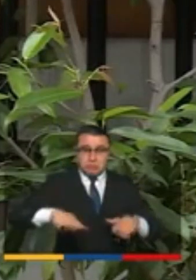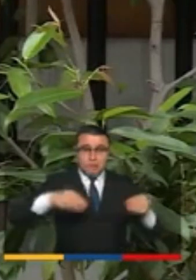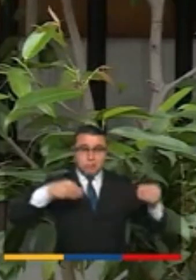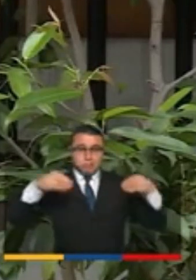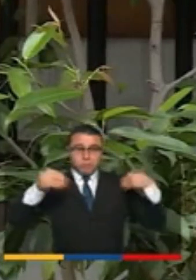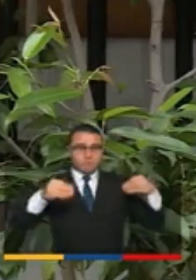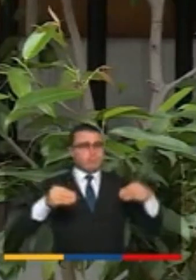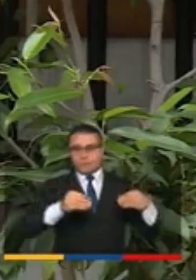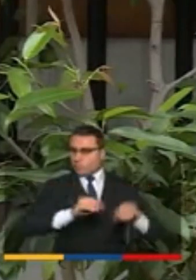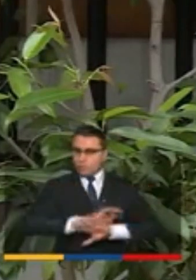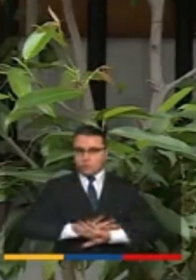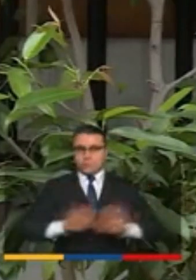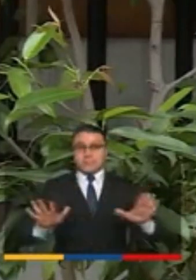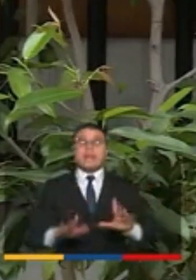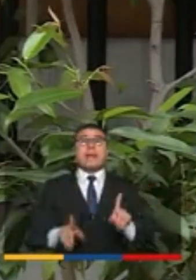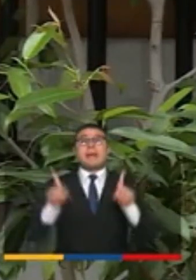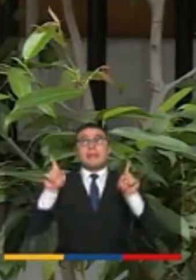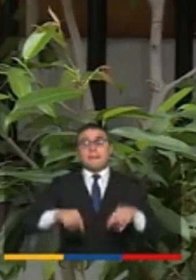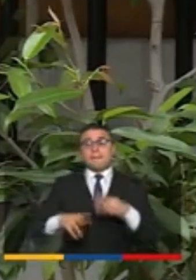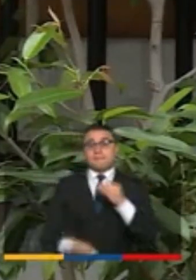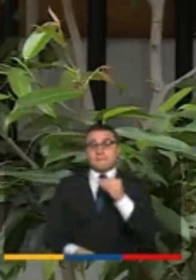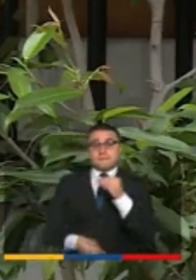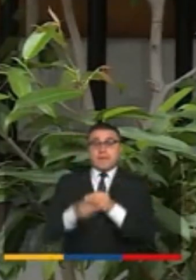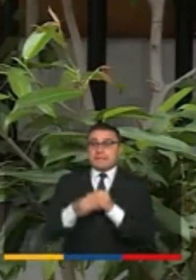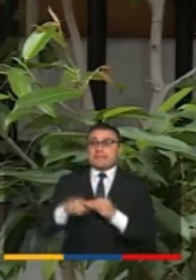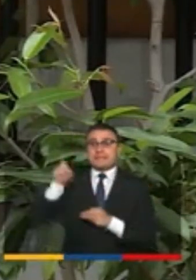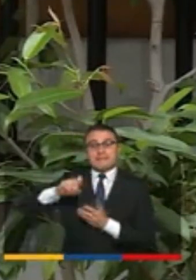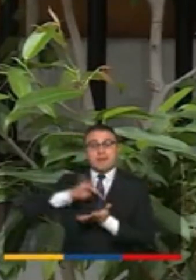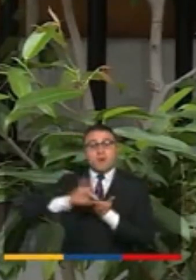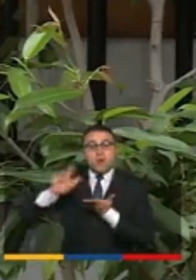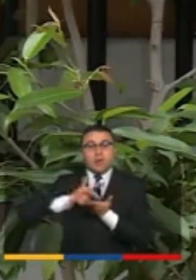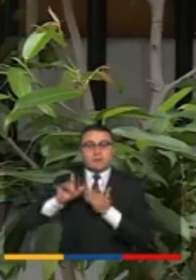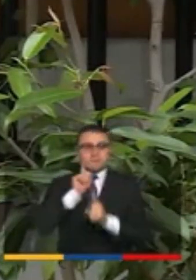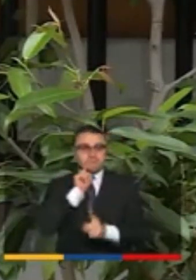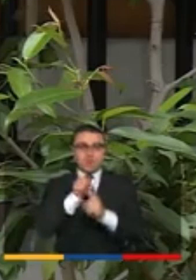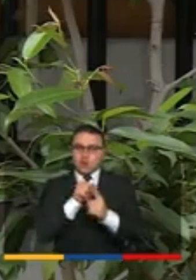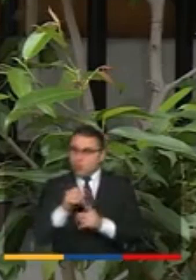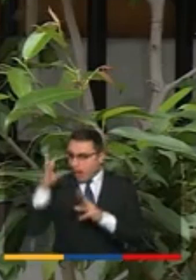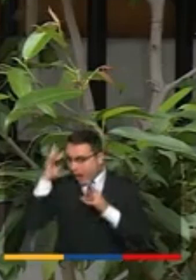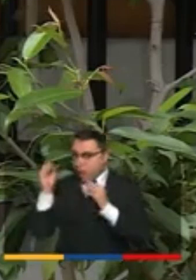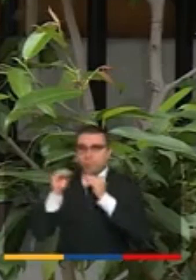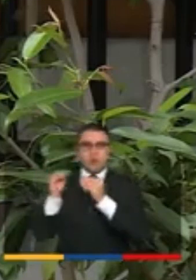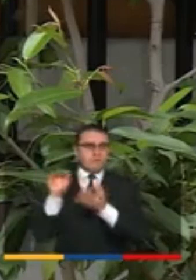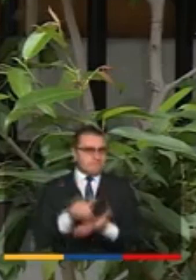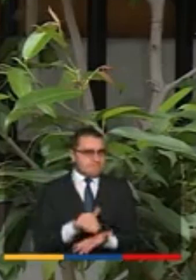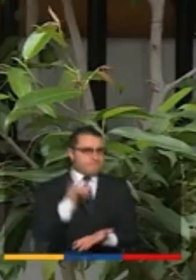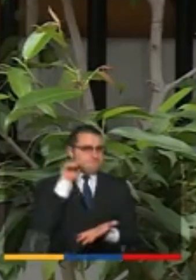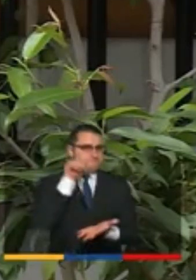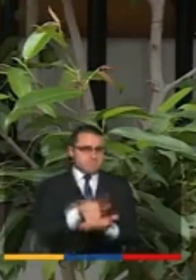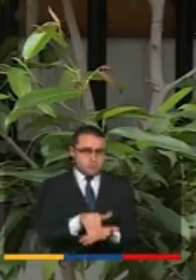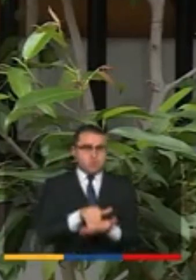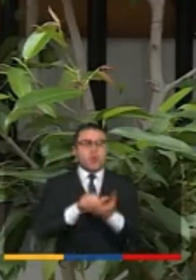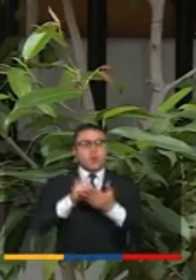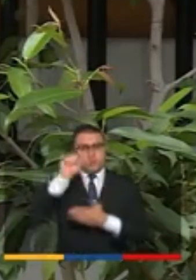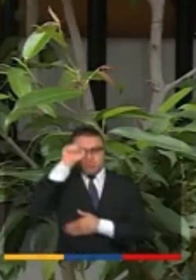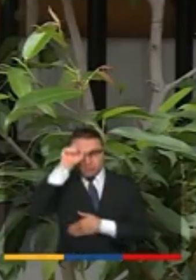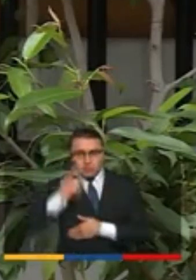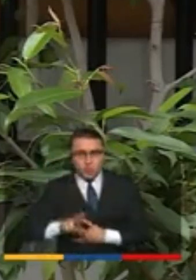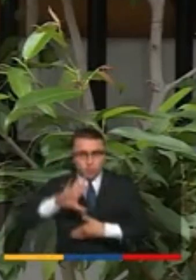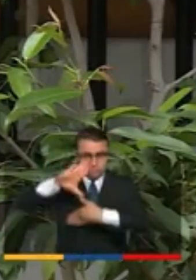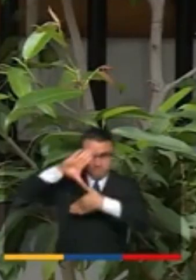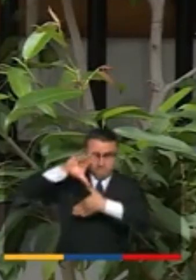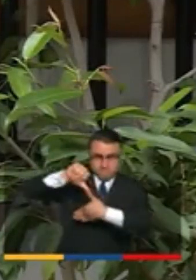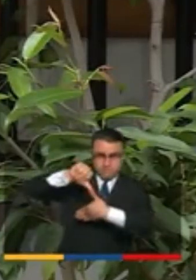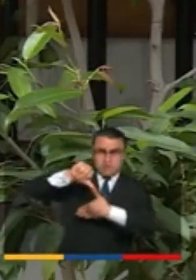hemos conversado la necesidad y urgencia de llegar con una posición conjunta de América del Sur a la próxima